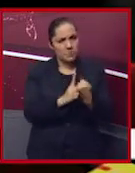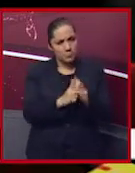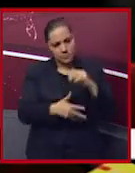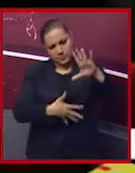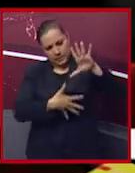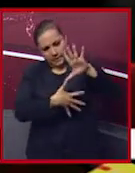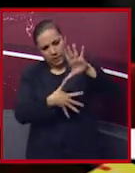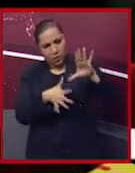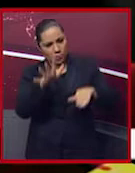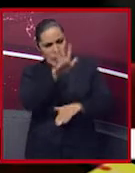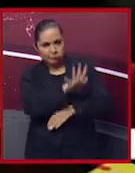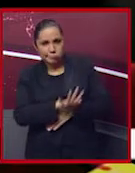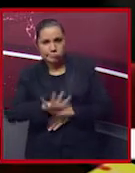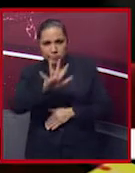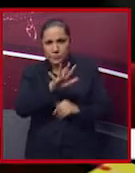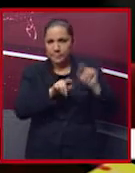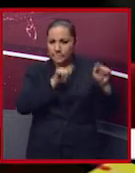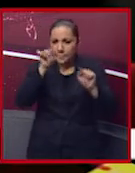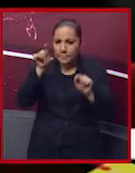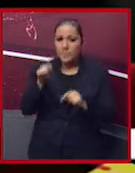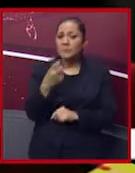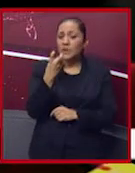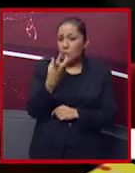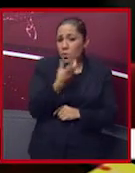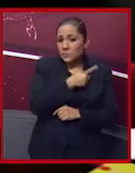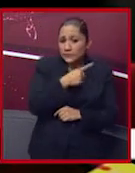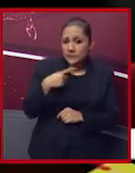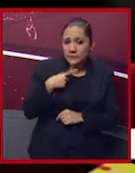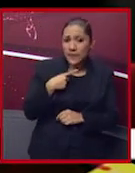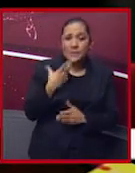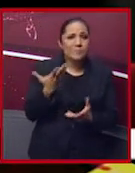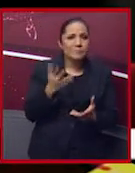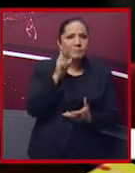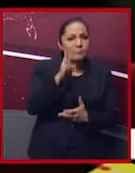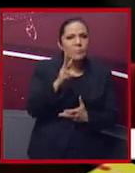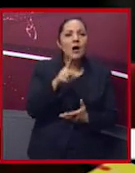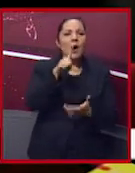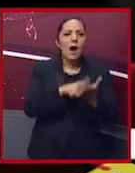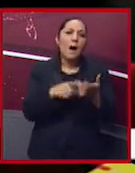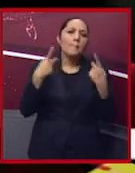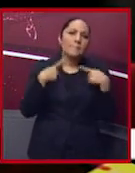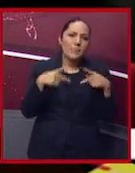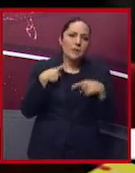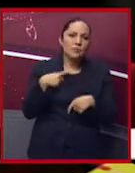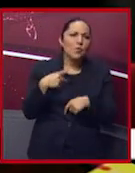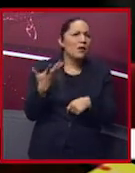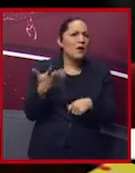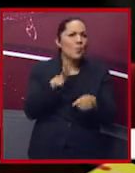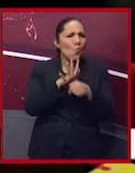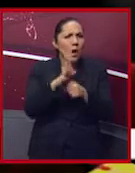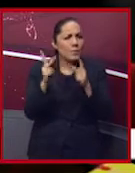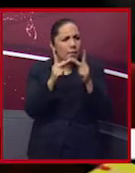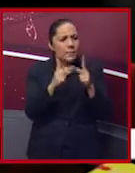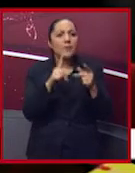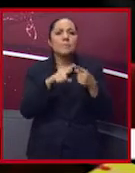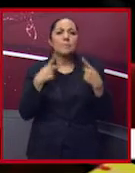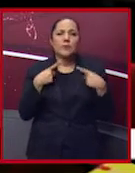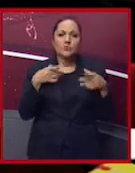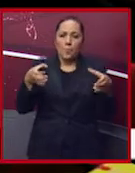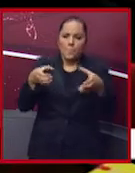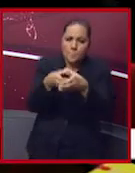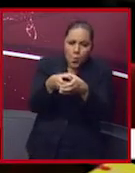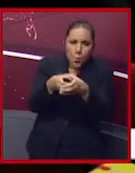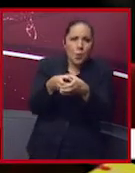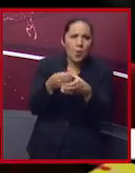de ninguno. Y es que son, bueno, predominantemente rurales, más pequeños en términos de población, con alta presencia de población